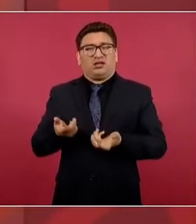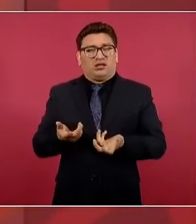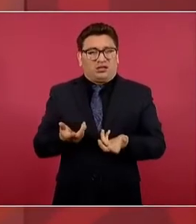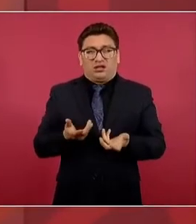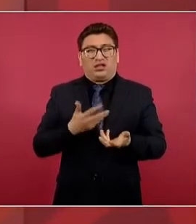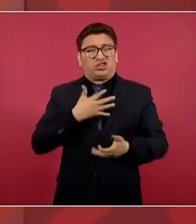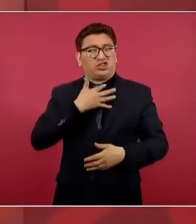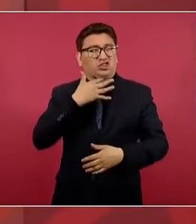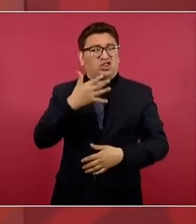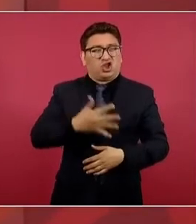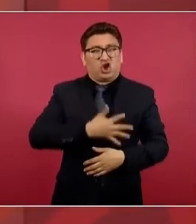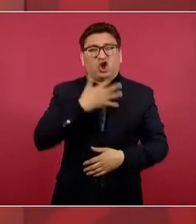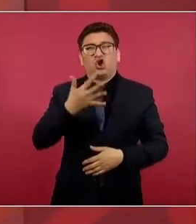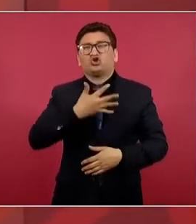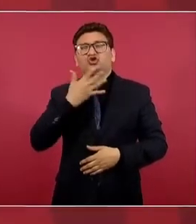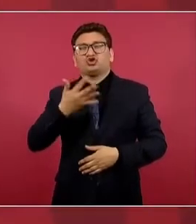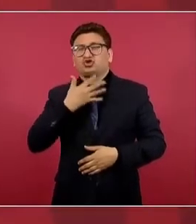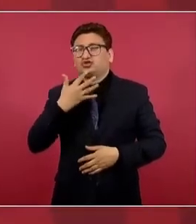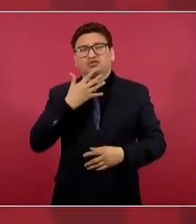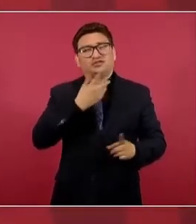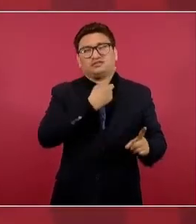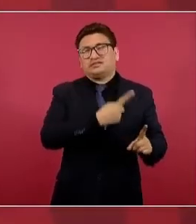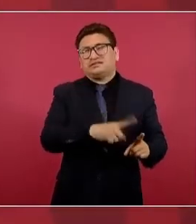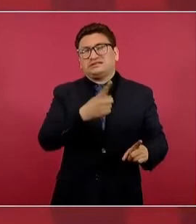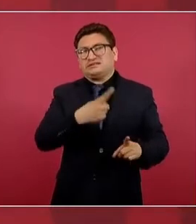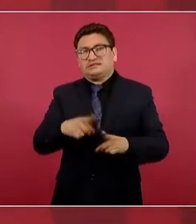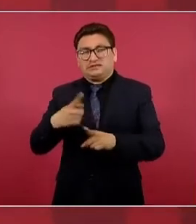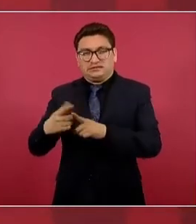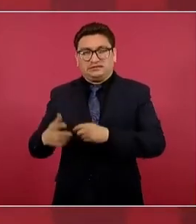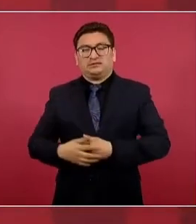la corrupción, la cooptación,